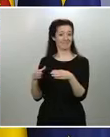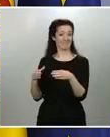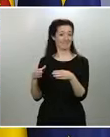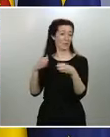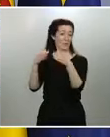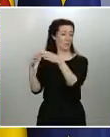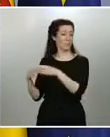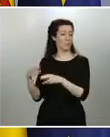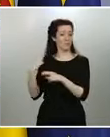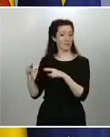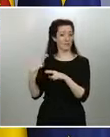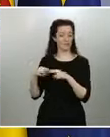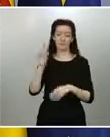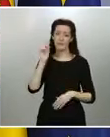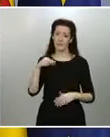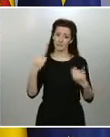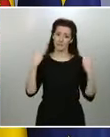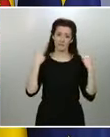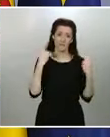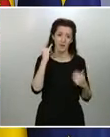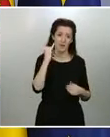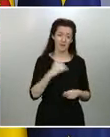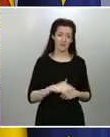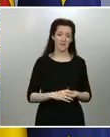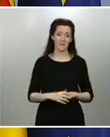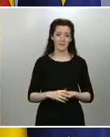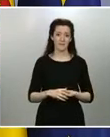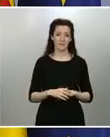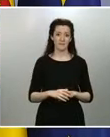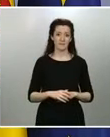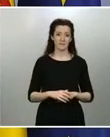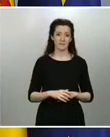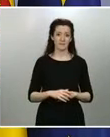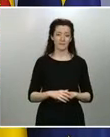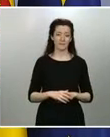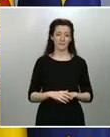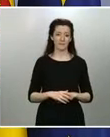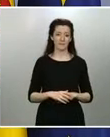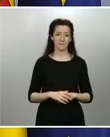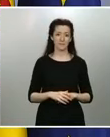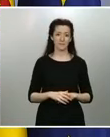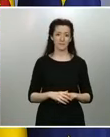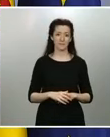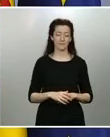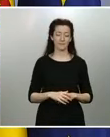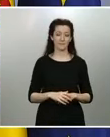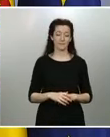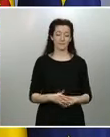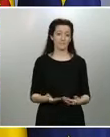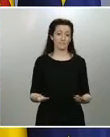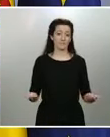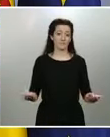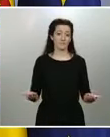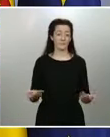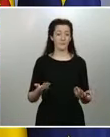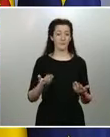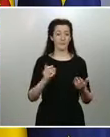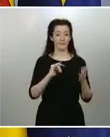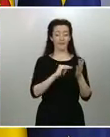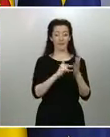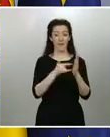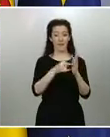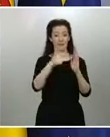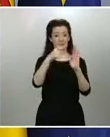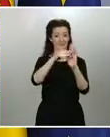hecho abrir un tiempo de que nos permita llevar adelante este plan de escalada que les